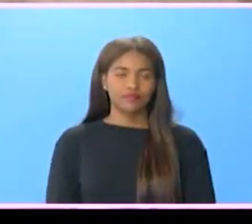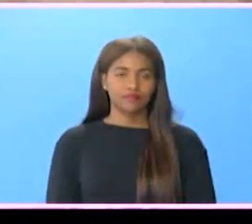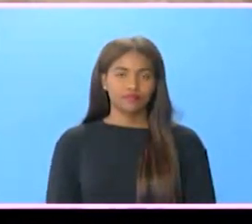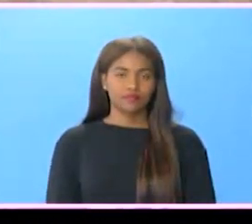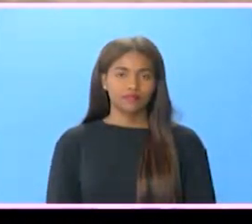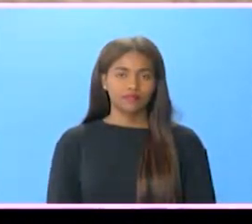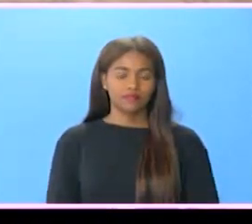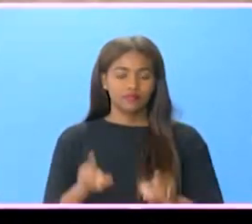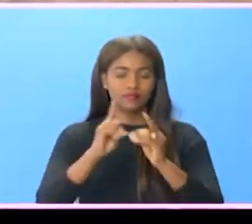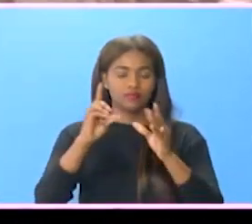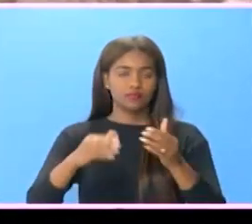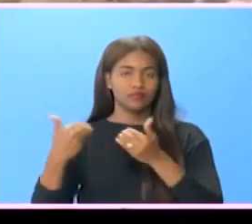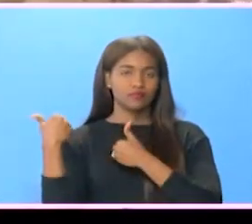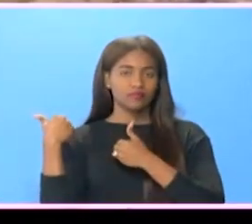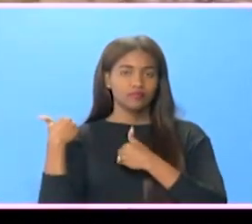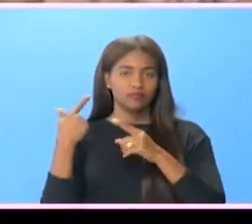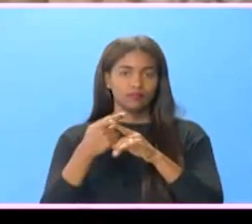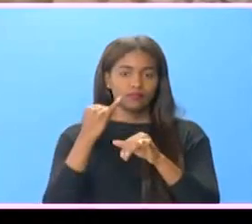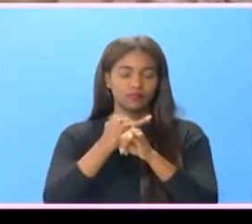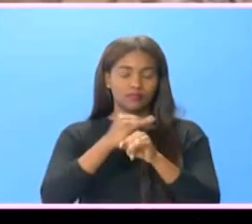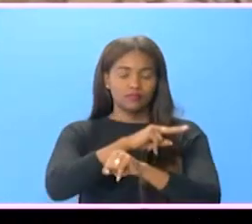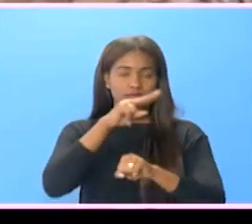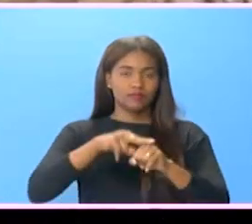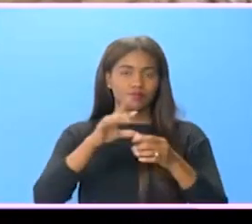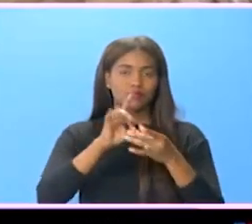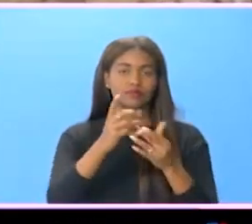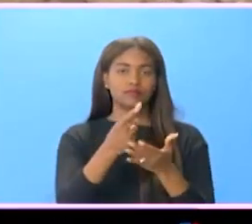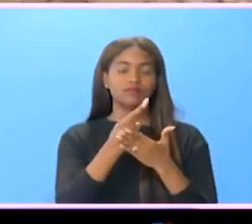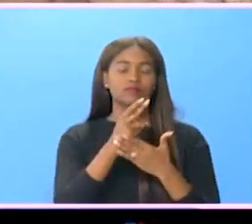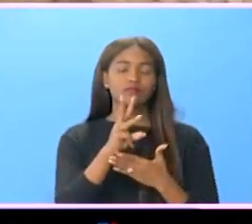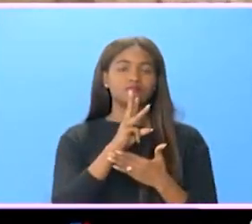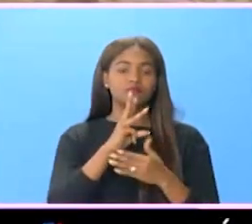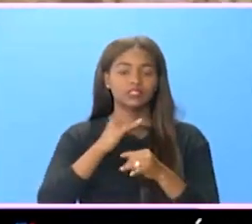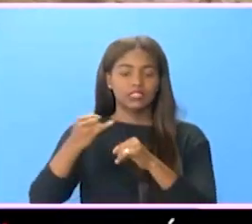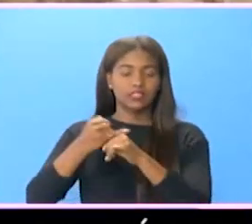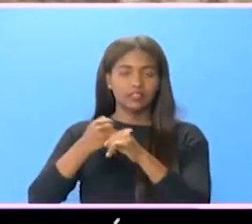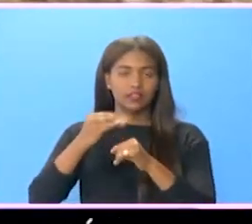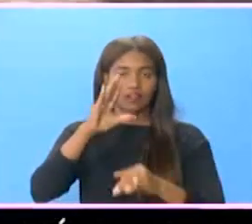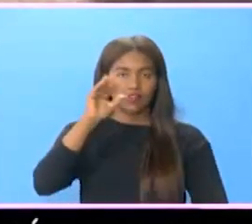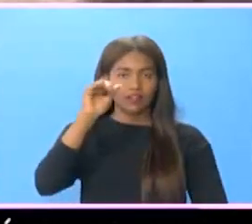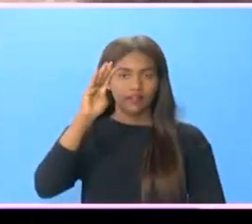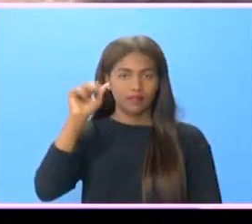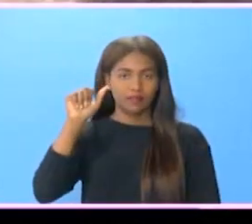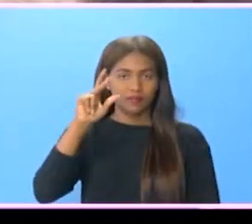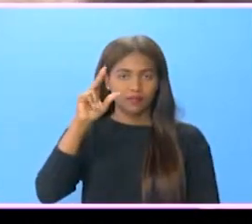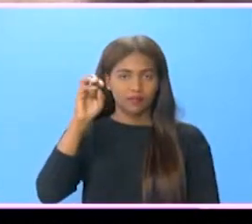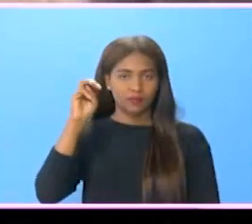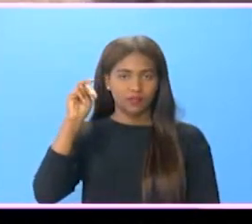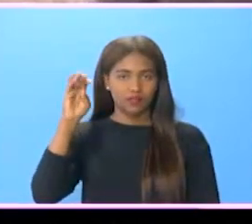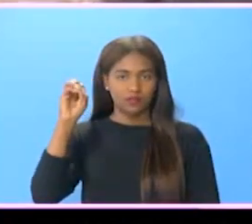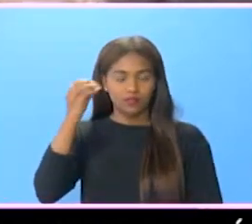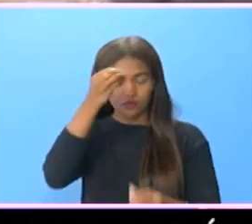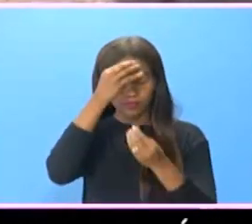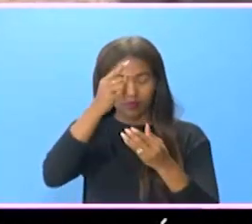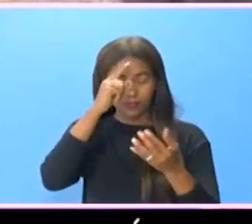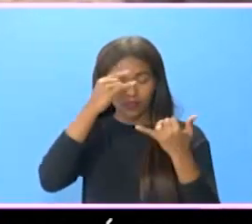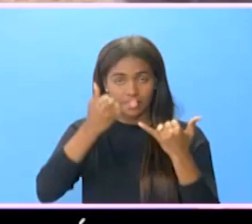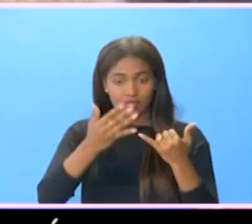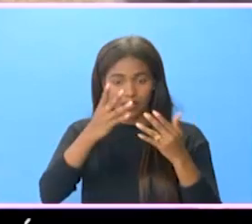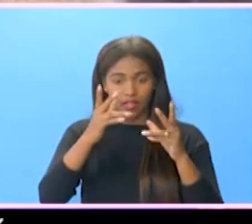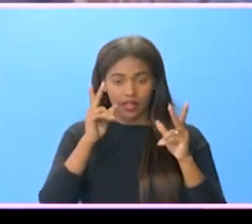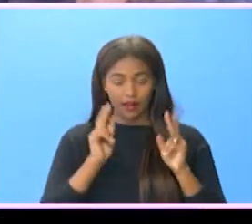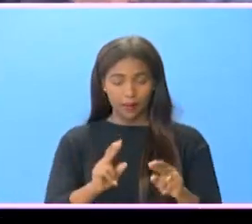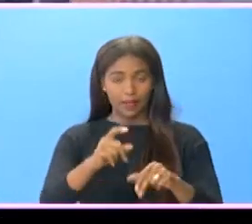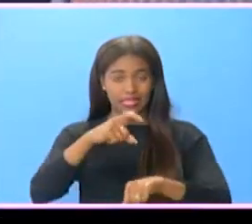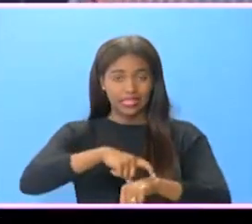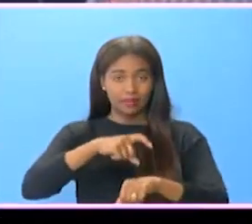El director ejecutivo del Instituto Nacional de Recursos Hidráulicos, ingeniero Olmedo Cava Romano, informó que en vista del acelerado ritmo